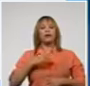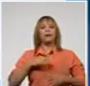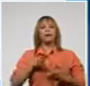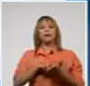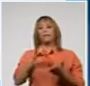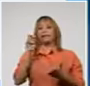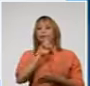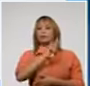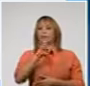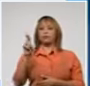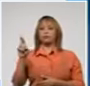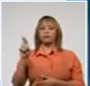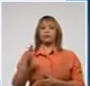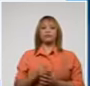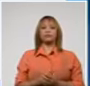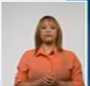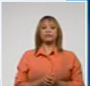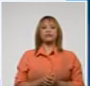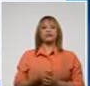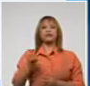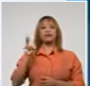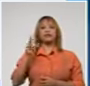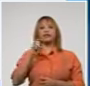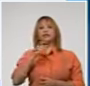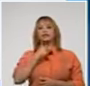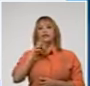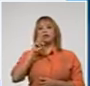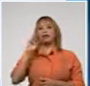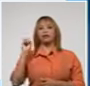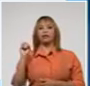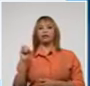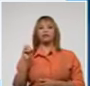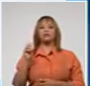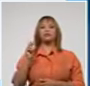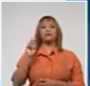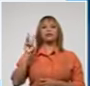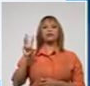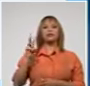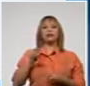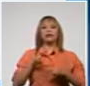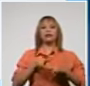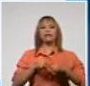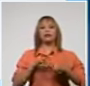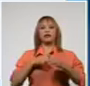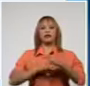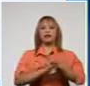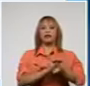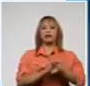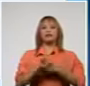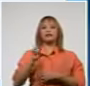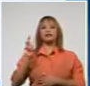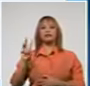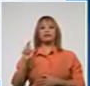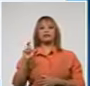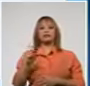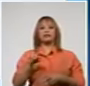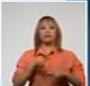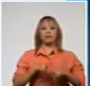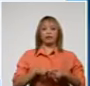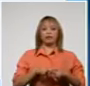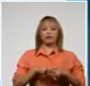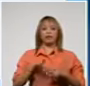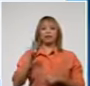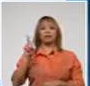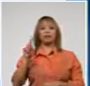Revolución, 3 del Cerro, 3 de Habana del Este, 3 de Centro Habana, 2 de